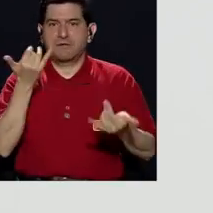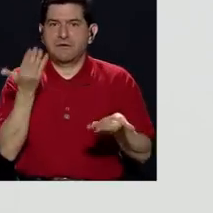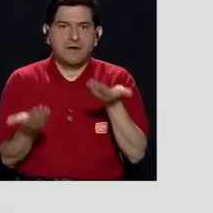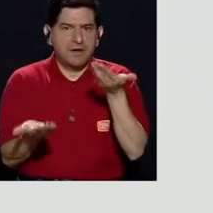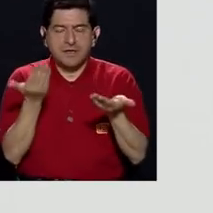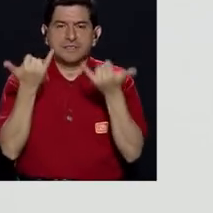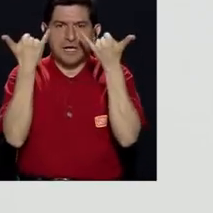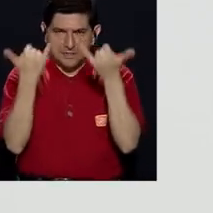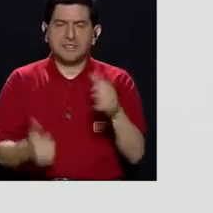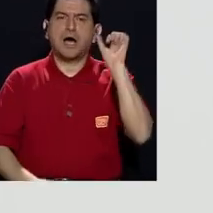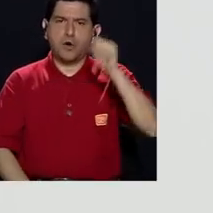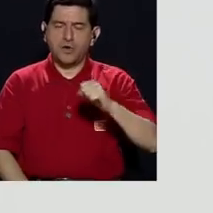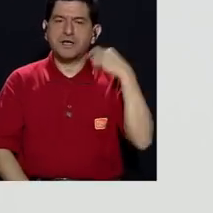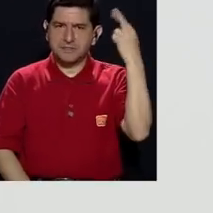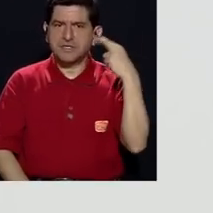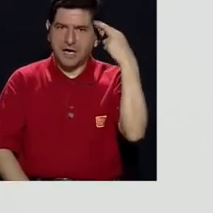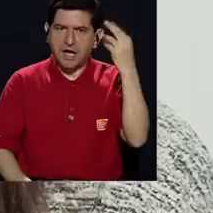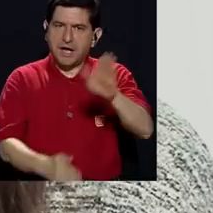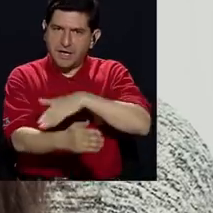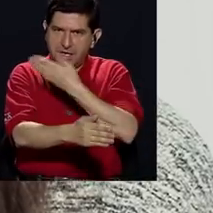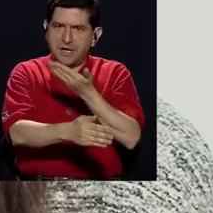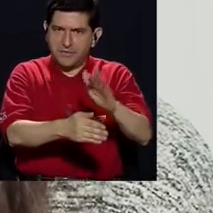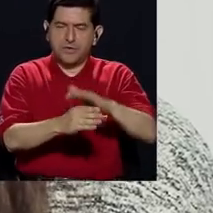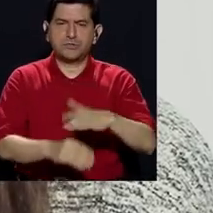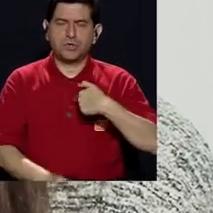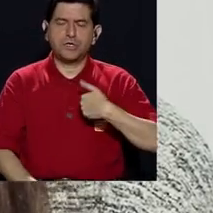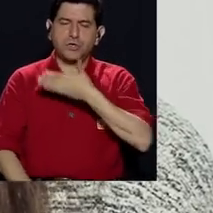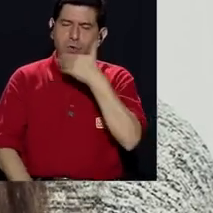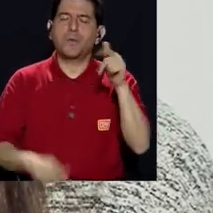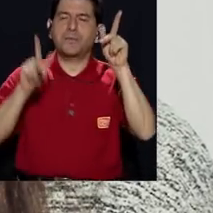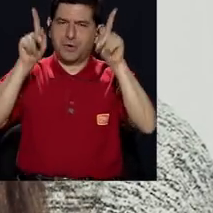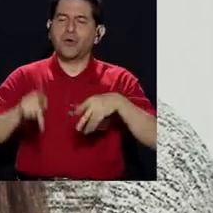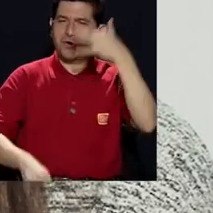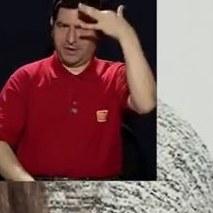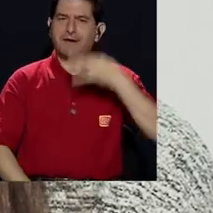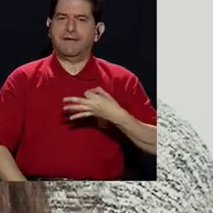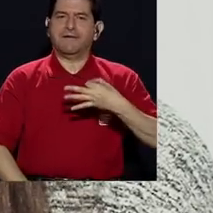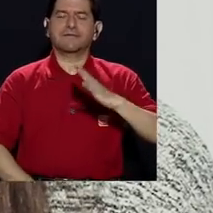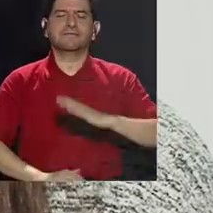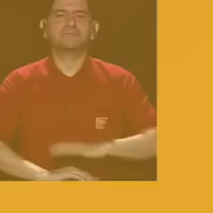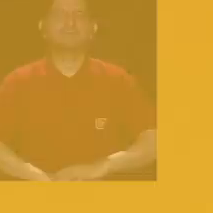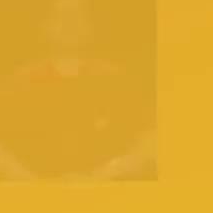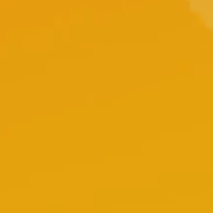me he convertido por la música y me ha hecho una mejor persona yo creo